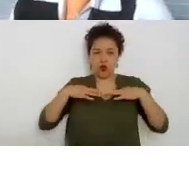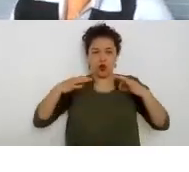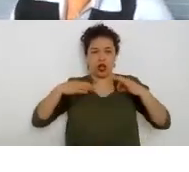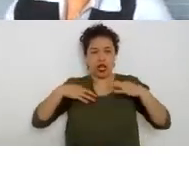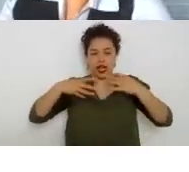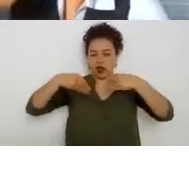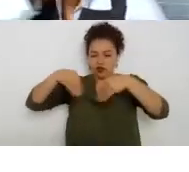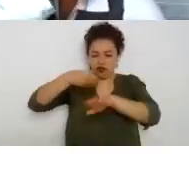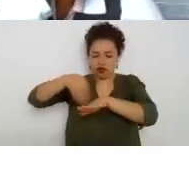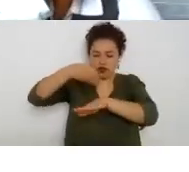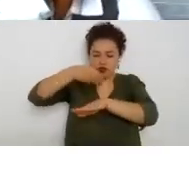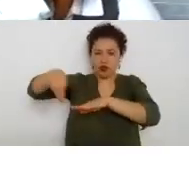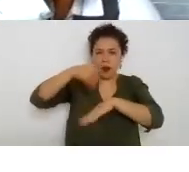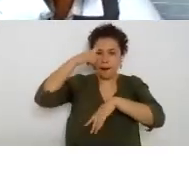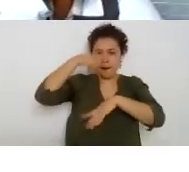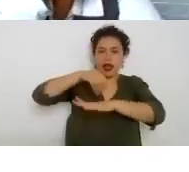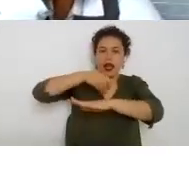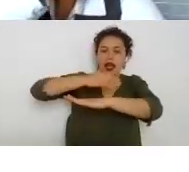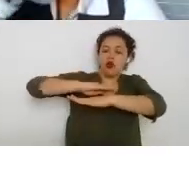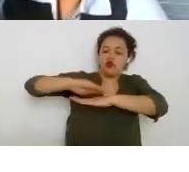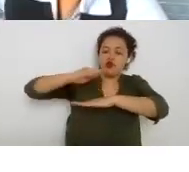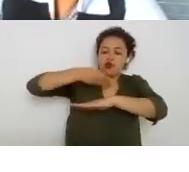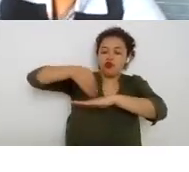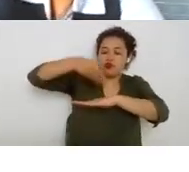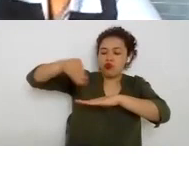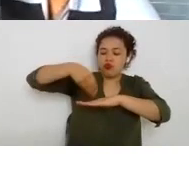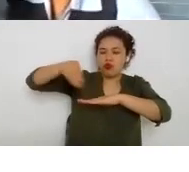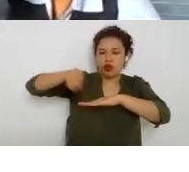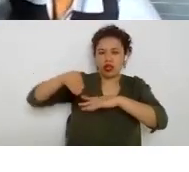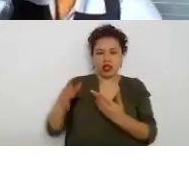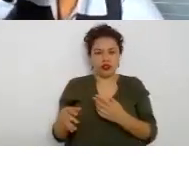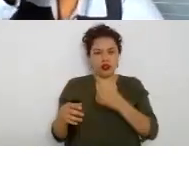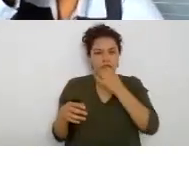pueda ayudar simplemente a retirar el exceso de líquido. ¿Por qué?